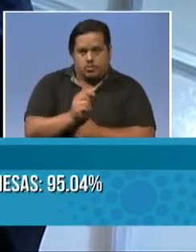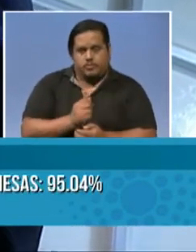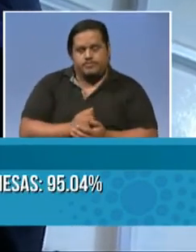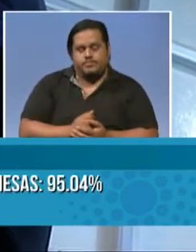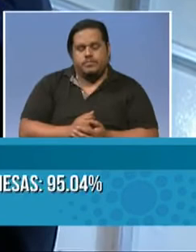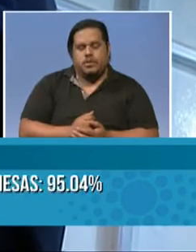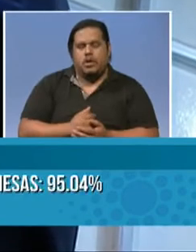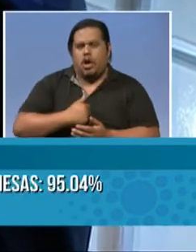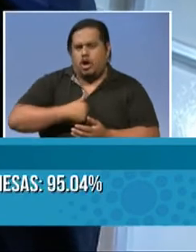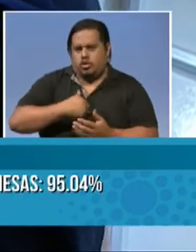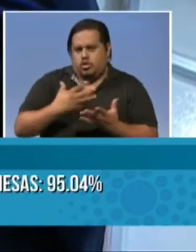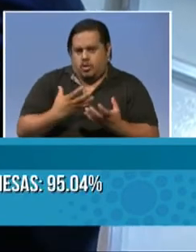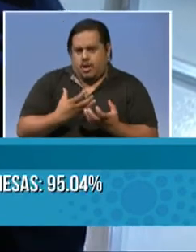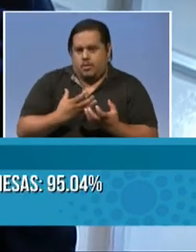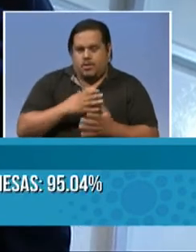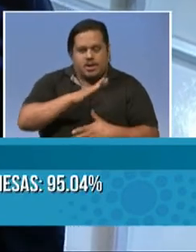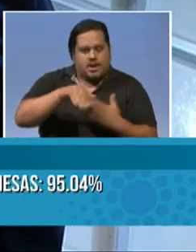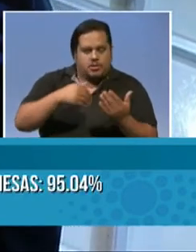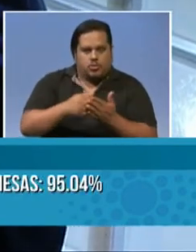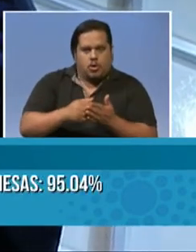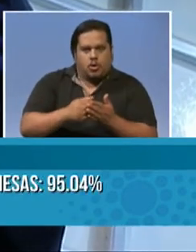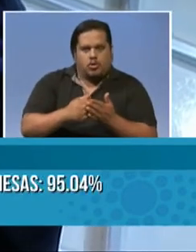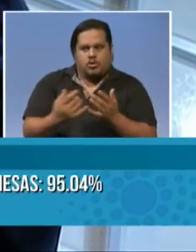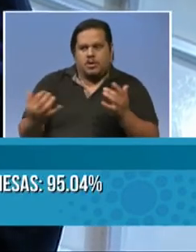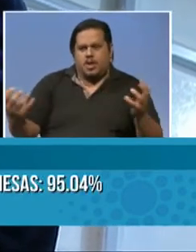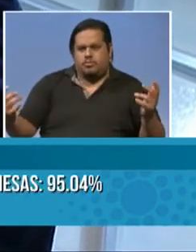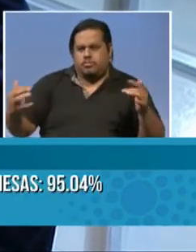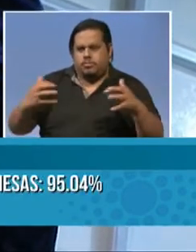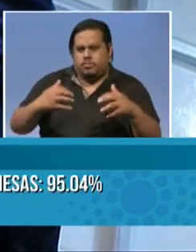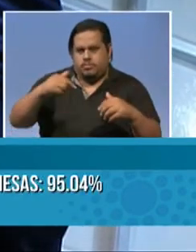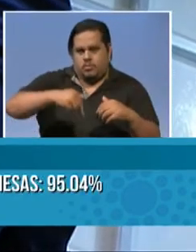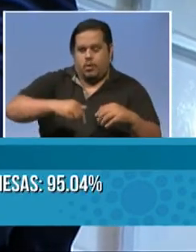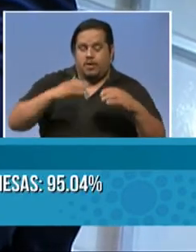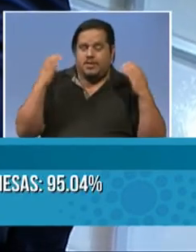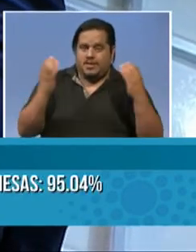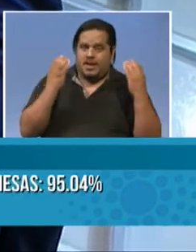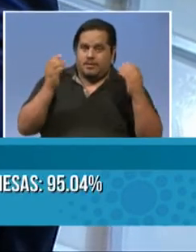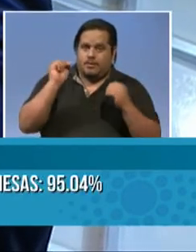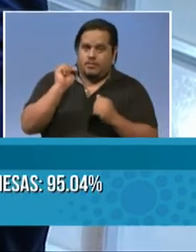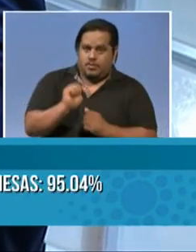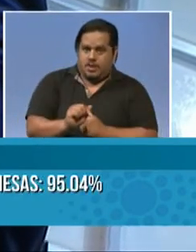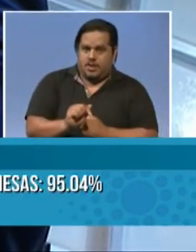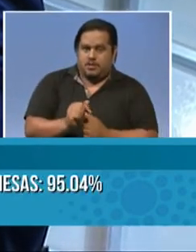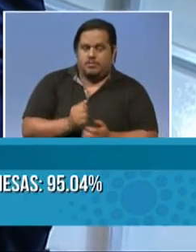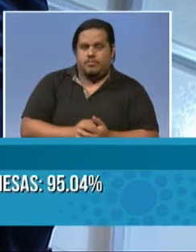Yo quiero que quienes estamos aquí hoy celebremos eso.